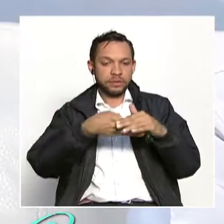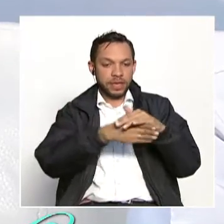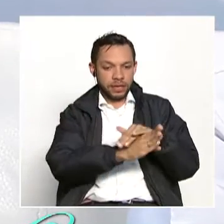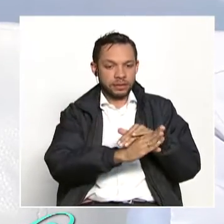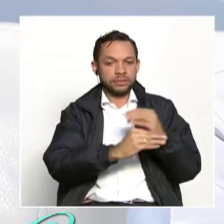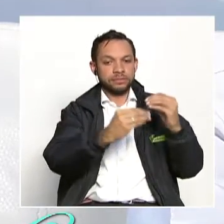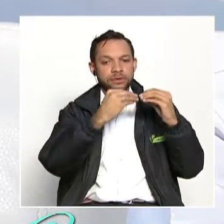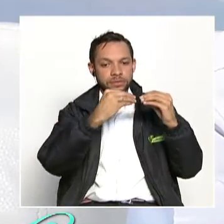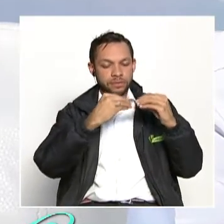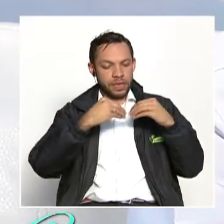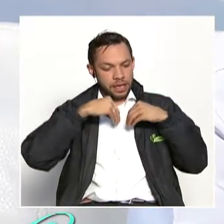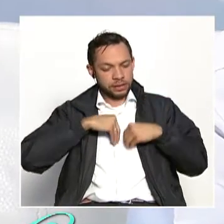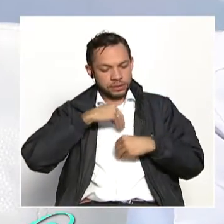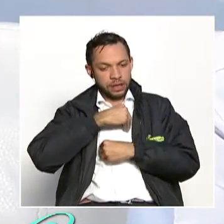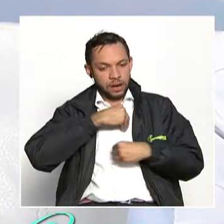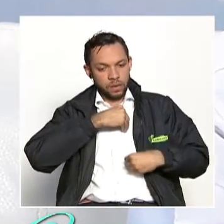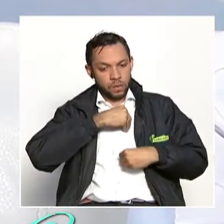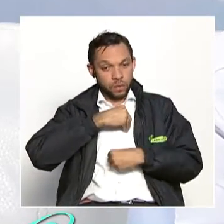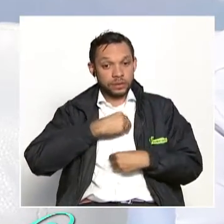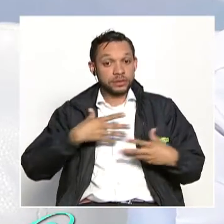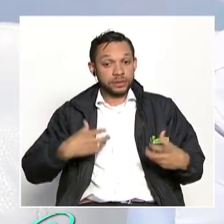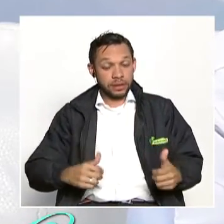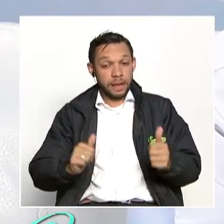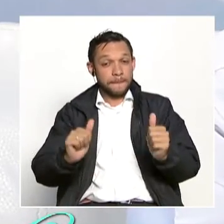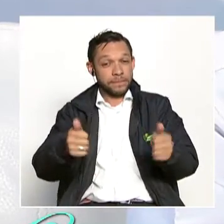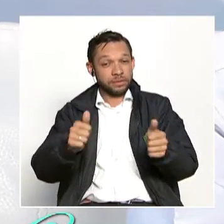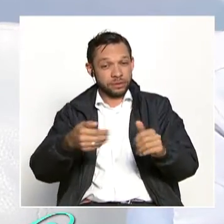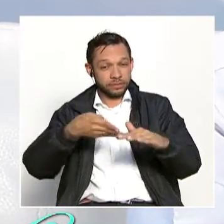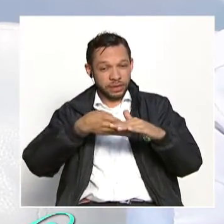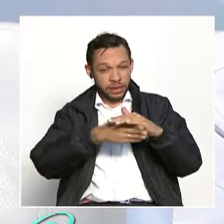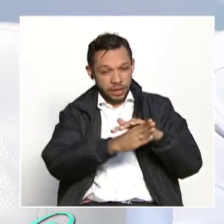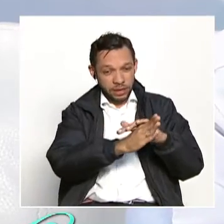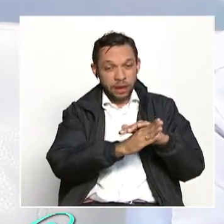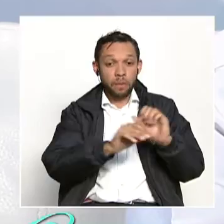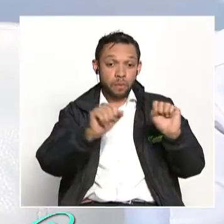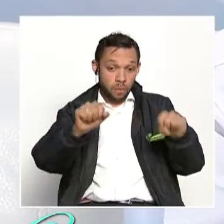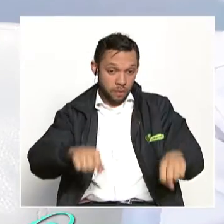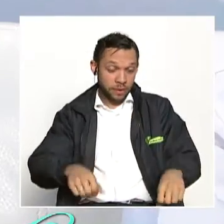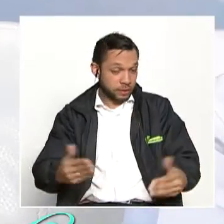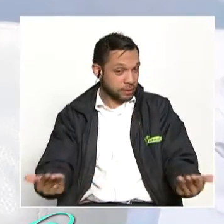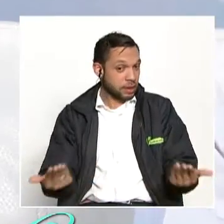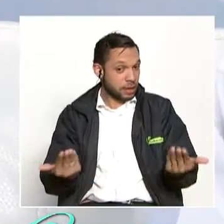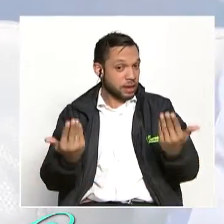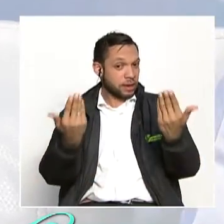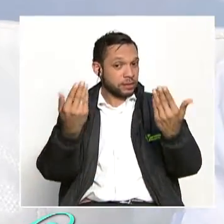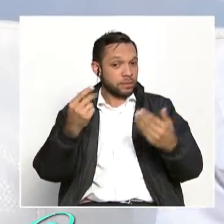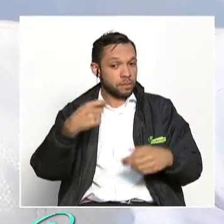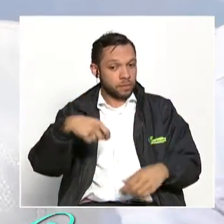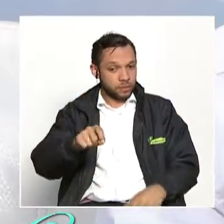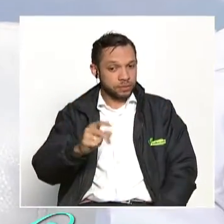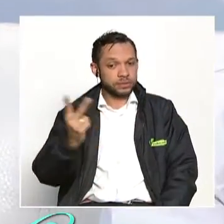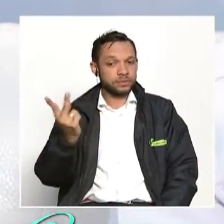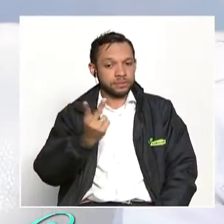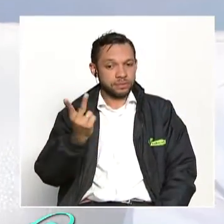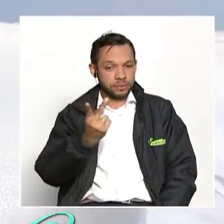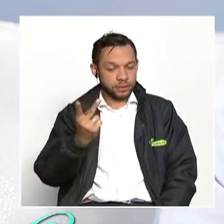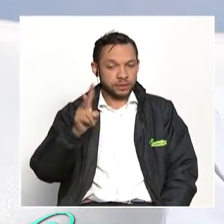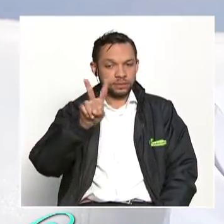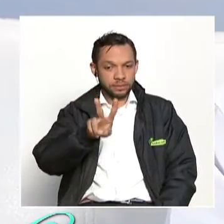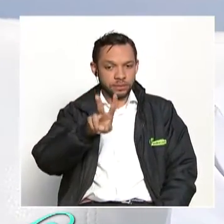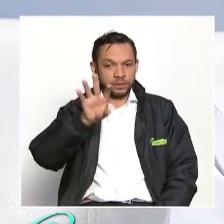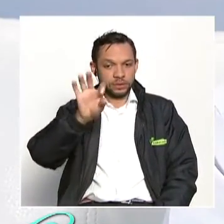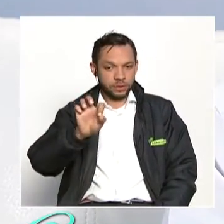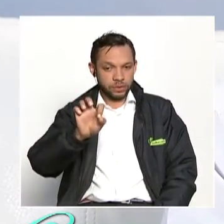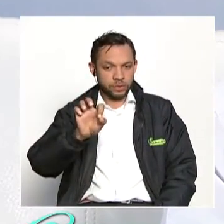salud. Las personas que puedan regalarse en ese día, ojalá se den esa gran oportunidad de